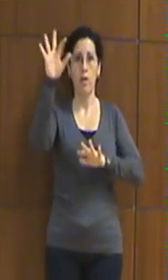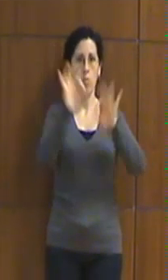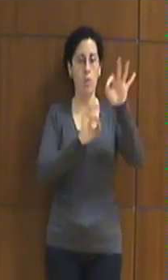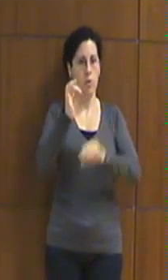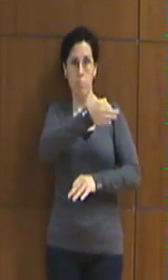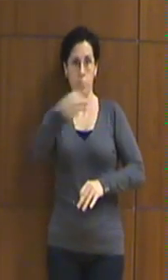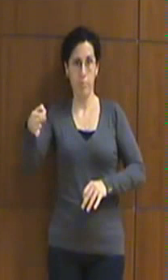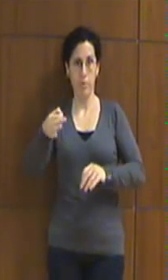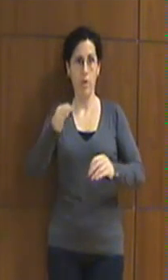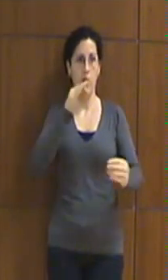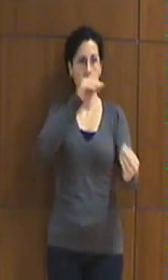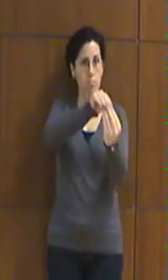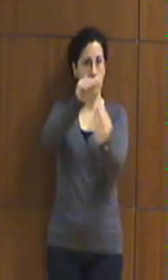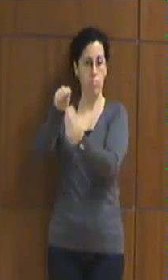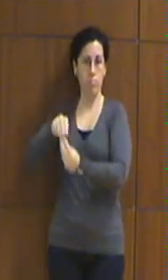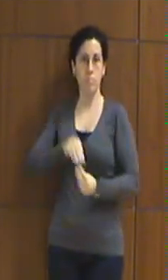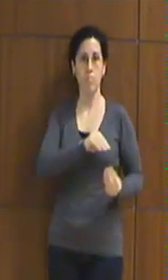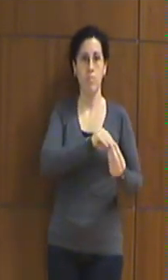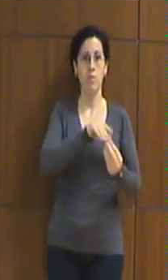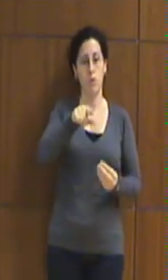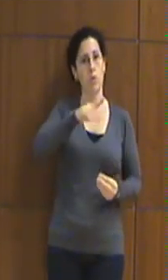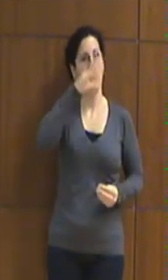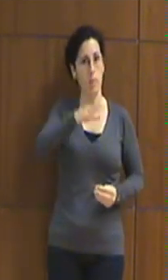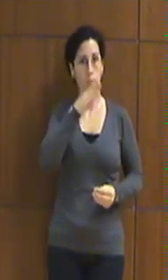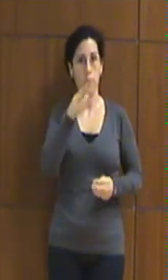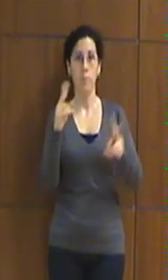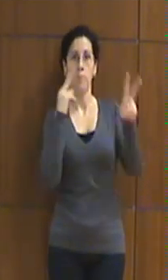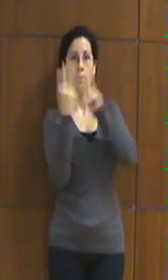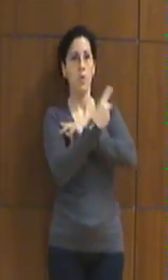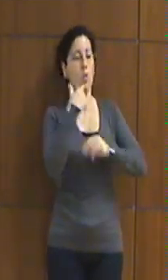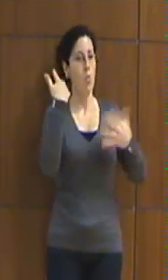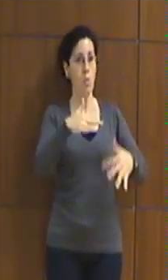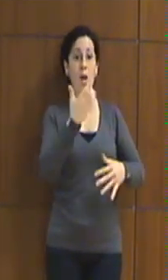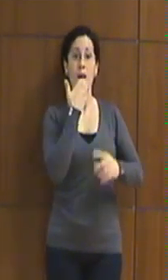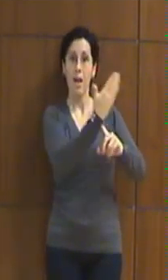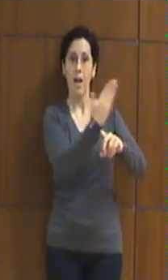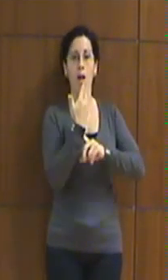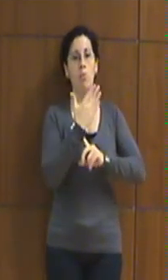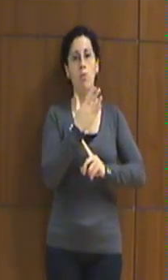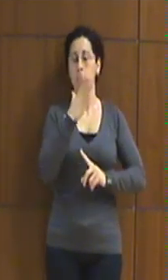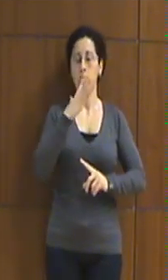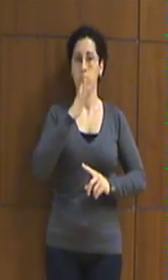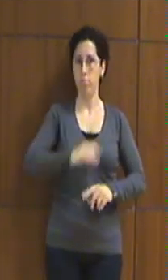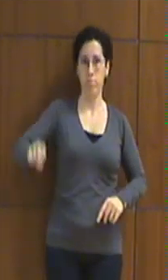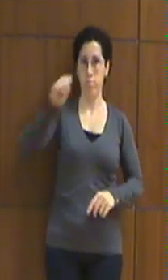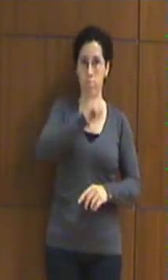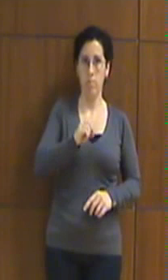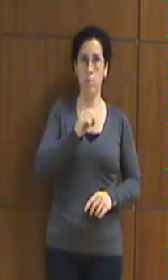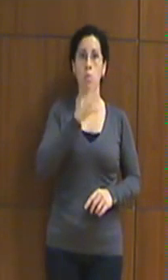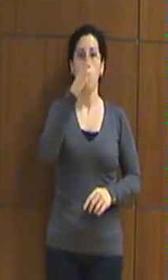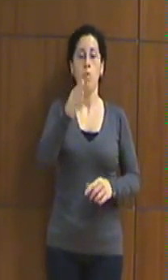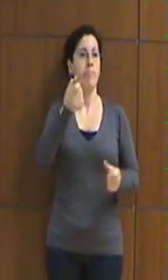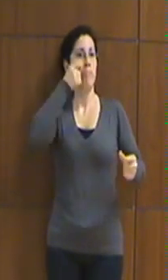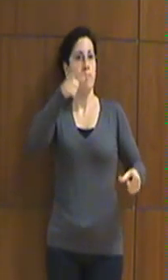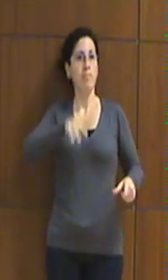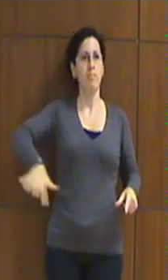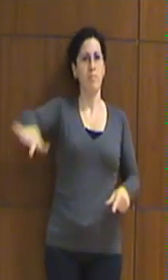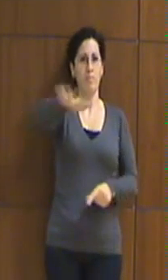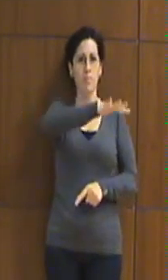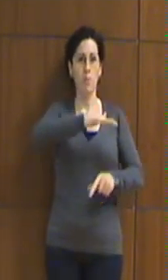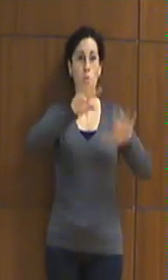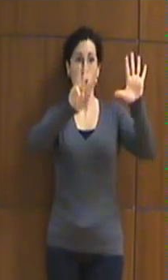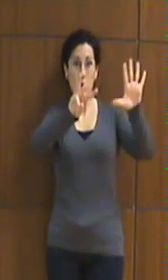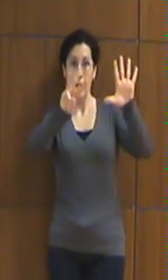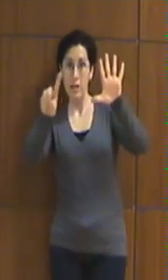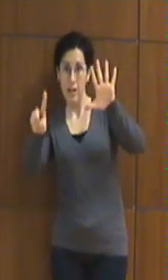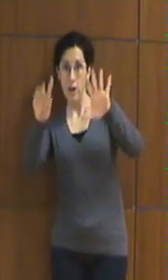Creo que es una manera... Bueno, a mí me parece extraordinario el ejemplo, ¿no? El ejemplo en el sentido de decir, nos encontramos en un escenario con un